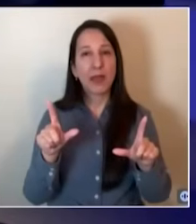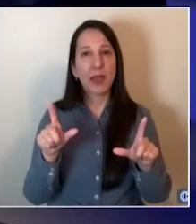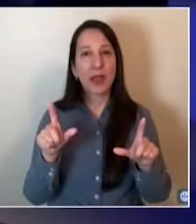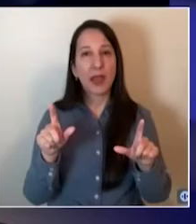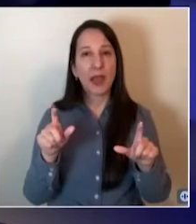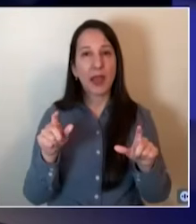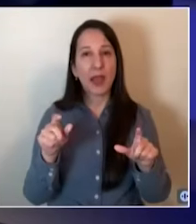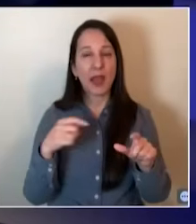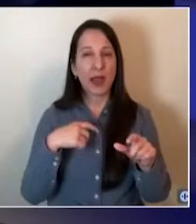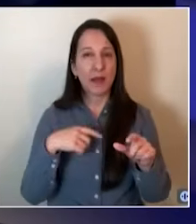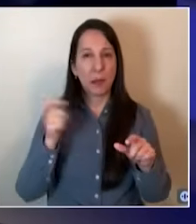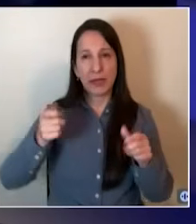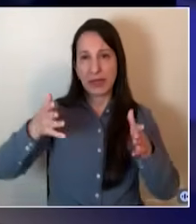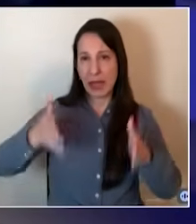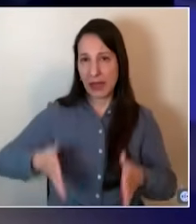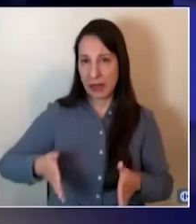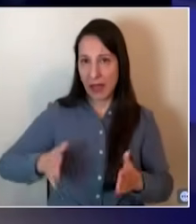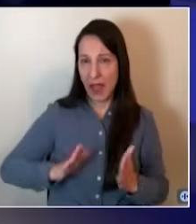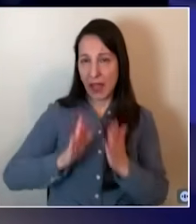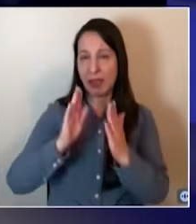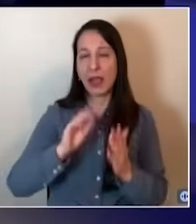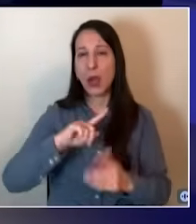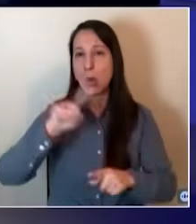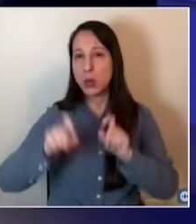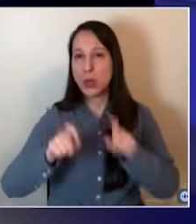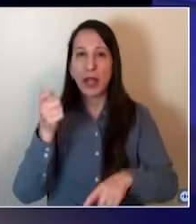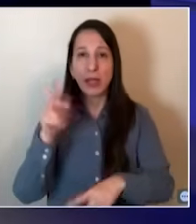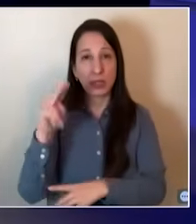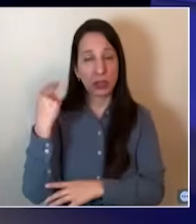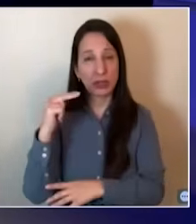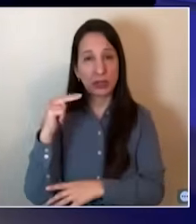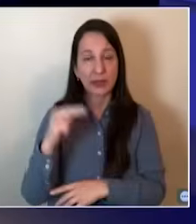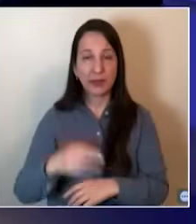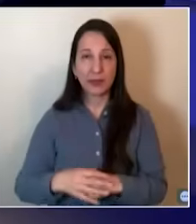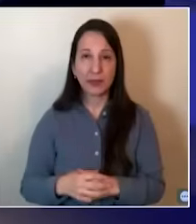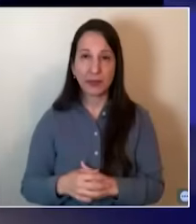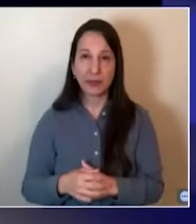del presidente ante la consulta de 13 Noticias.